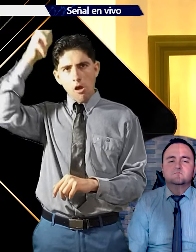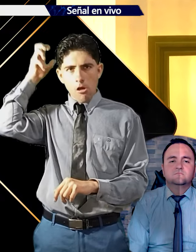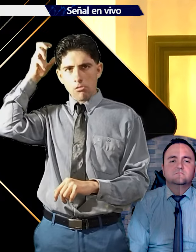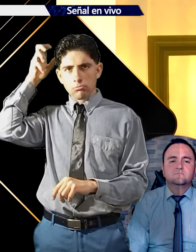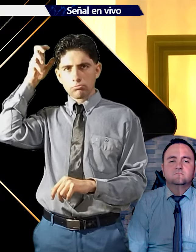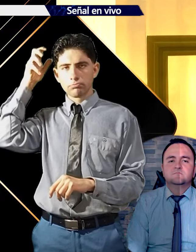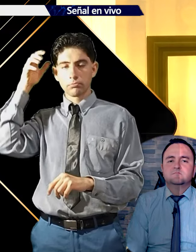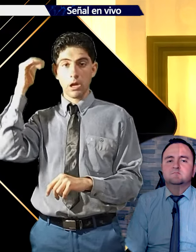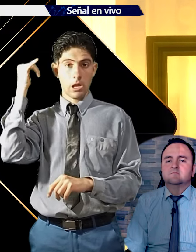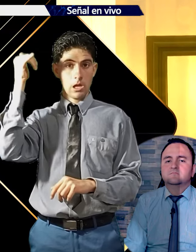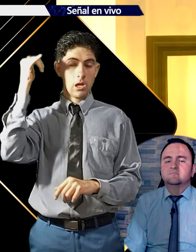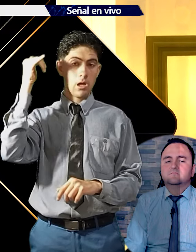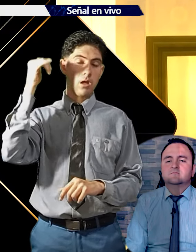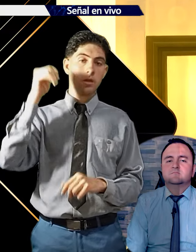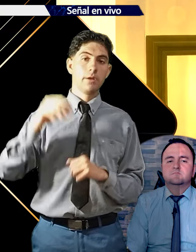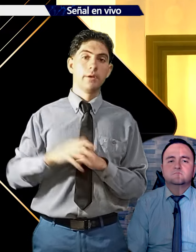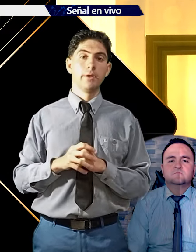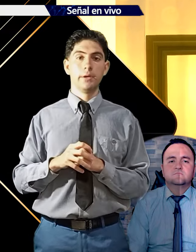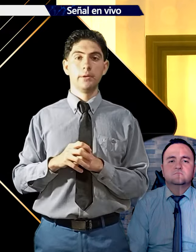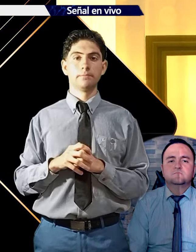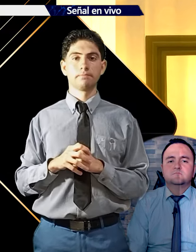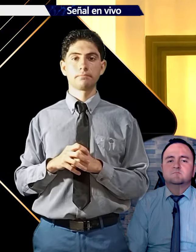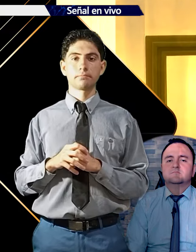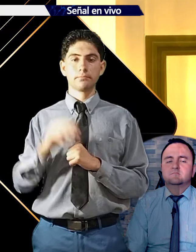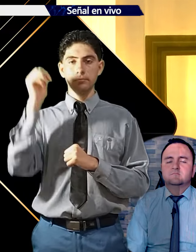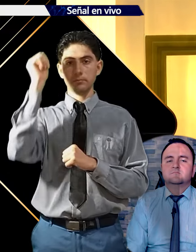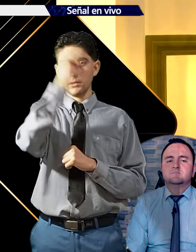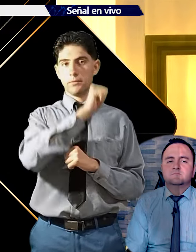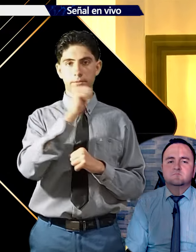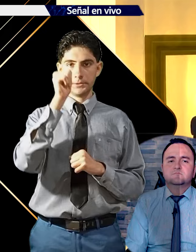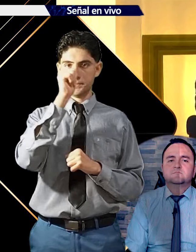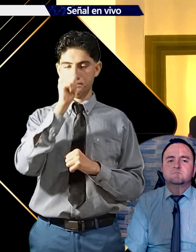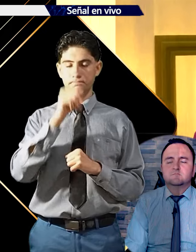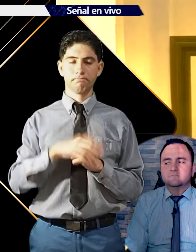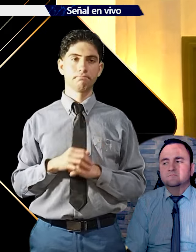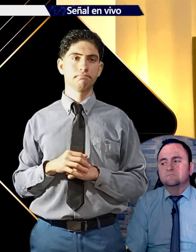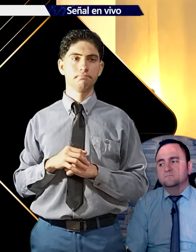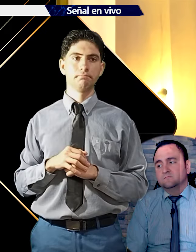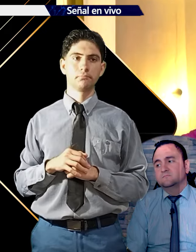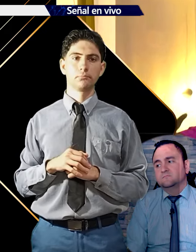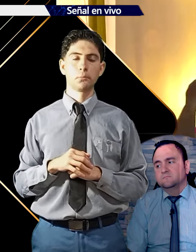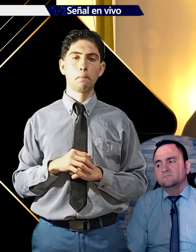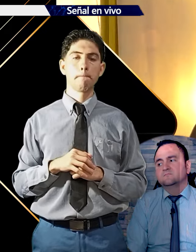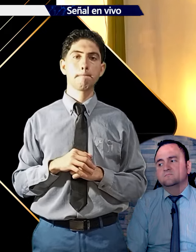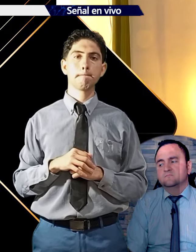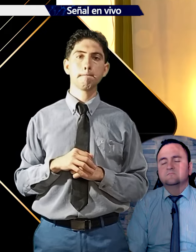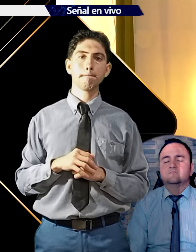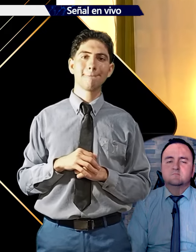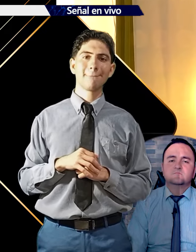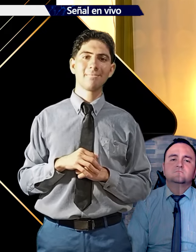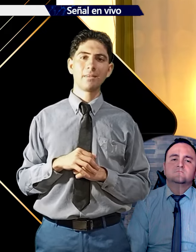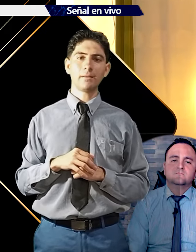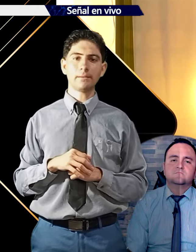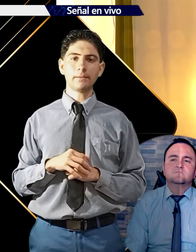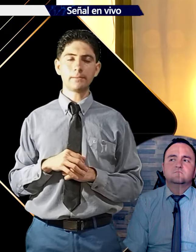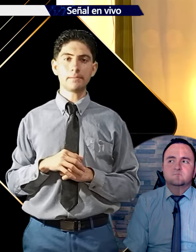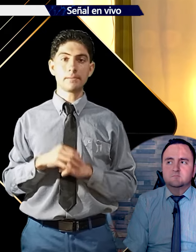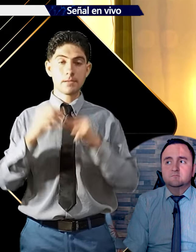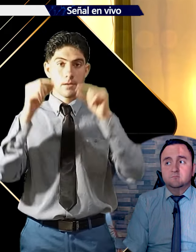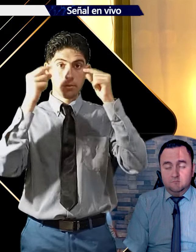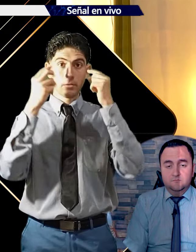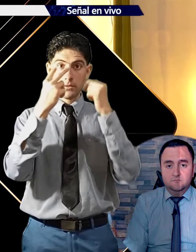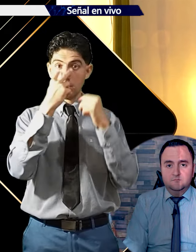vi como un león, precisamente en África, como un león le colocaron, porque ellos tienen un